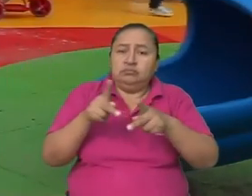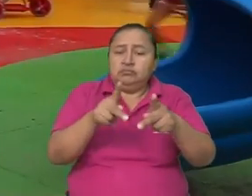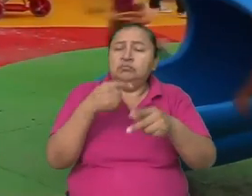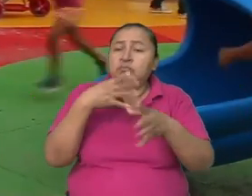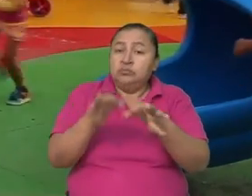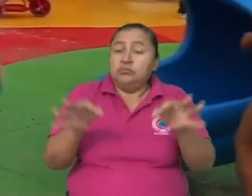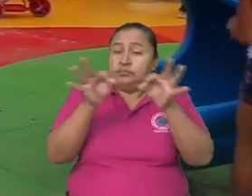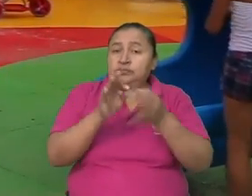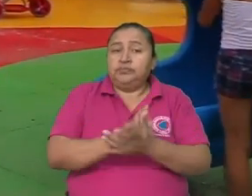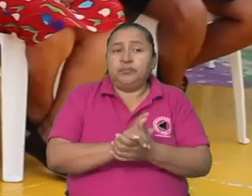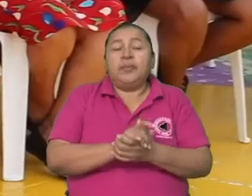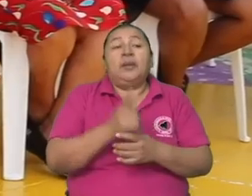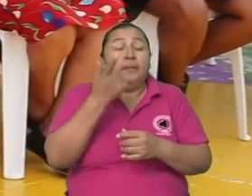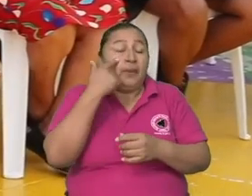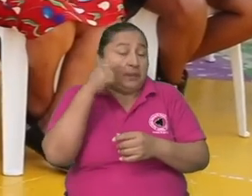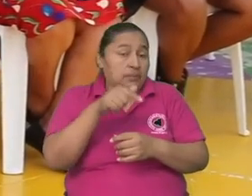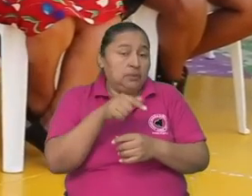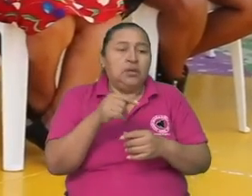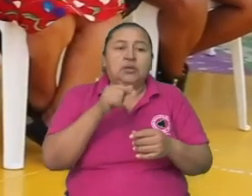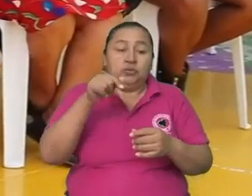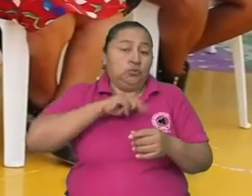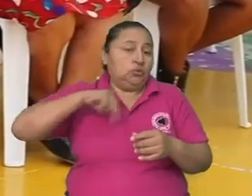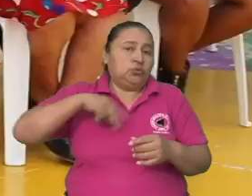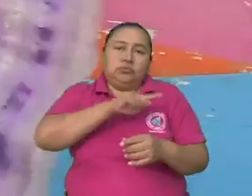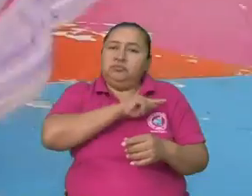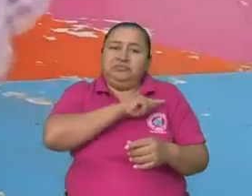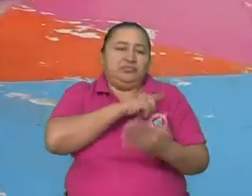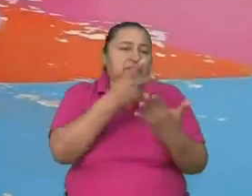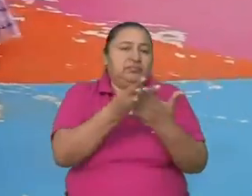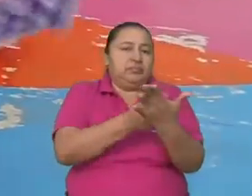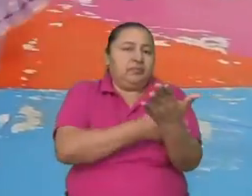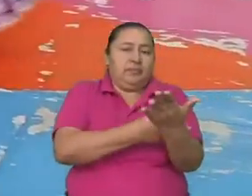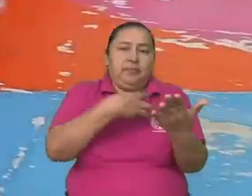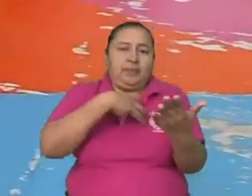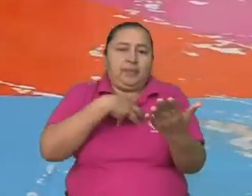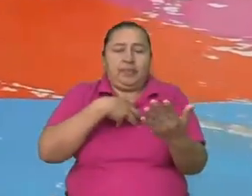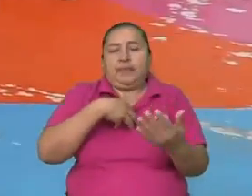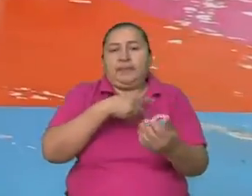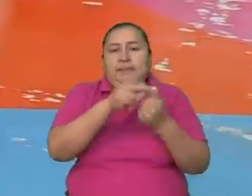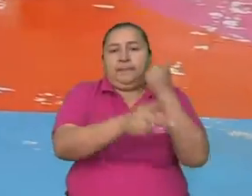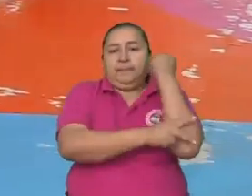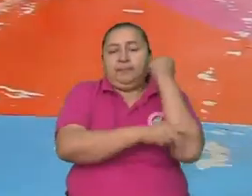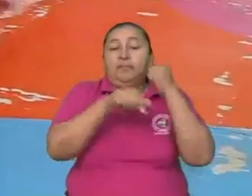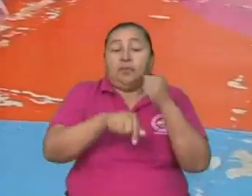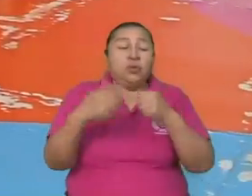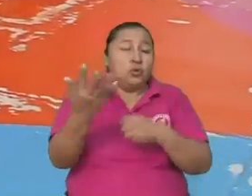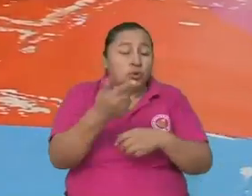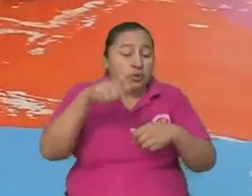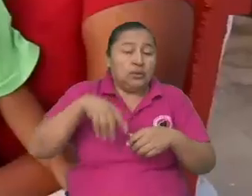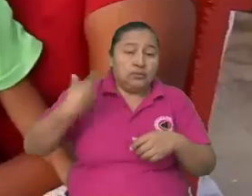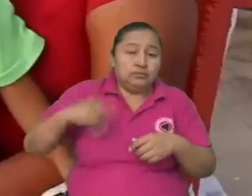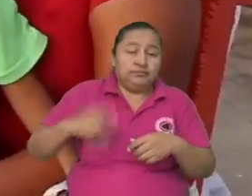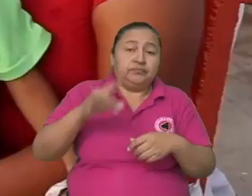Para que te des cuenta, nosotros no tenemos ningún presupuesto del Estado. Todo esto que hemos venido haciendo en estos